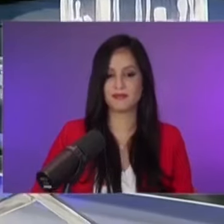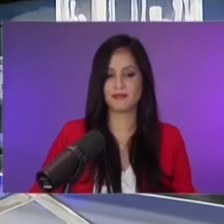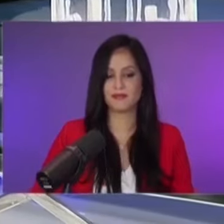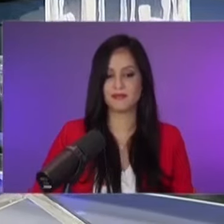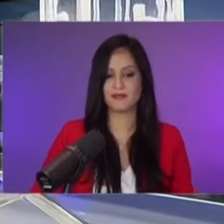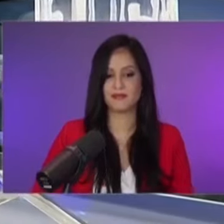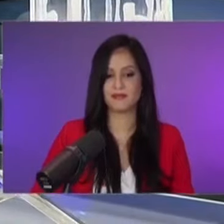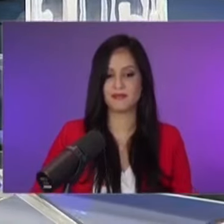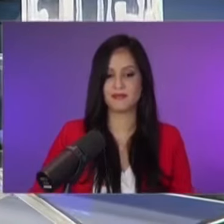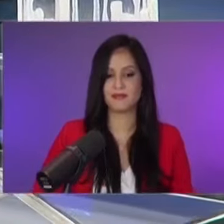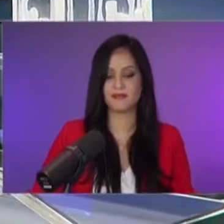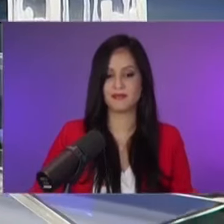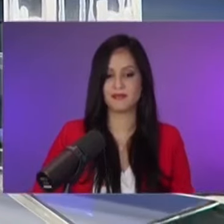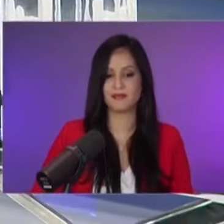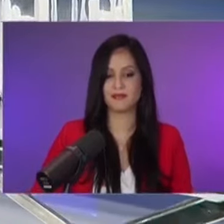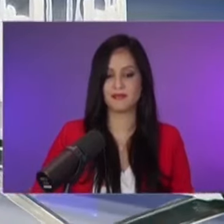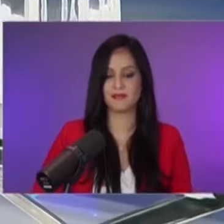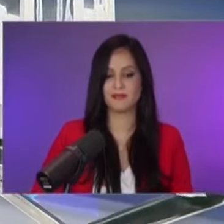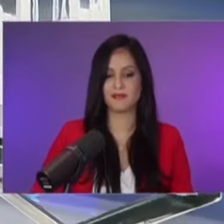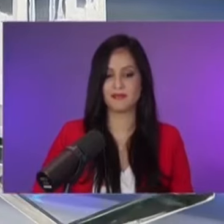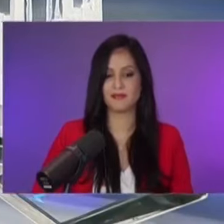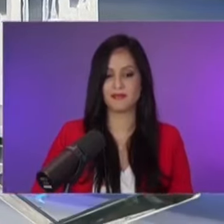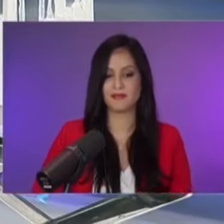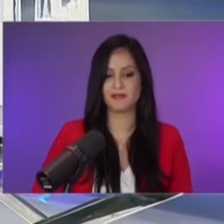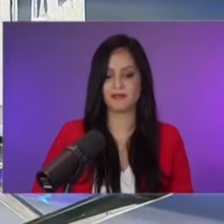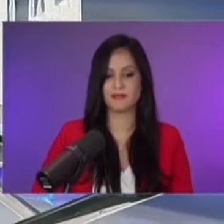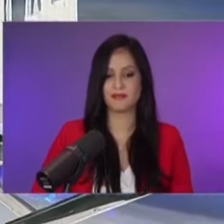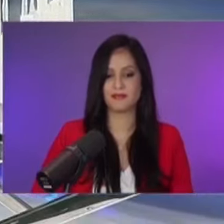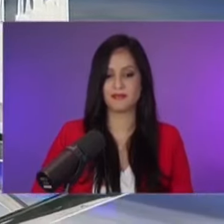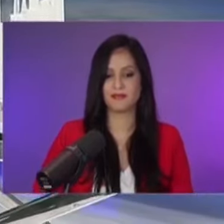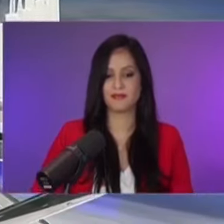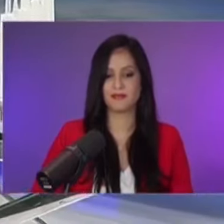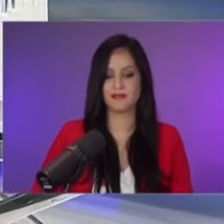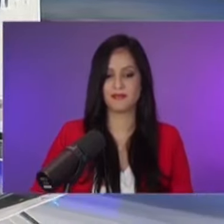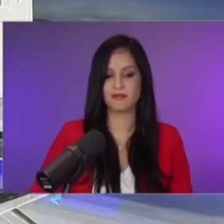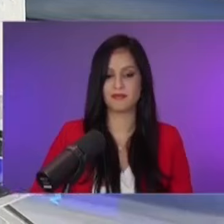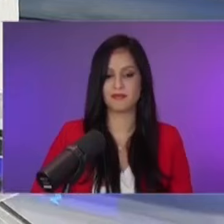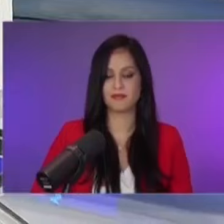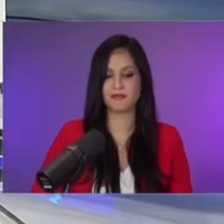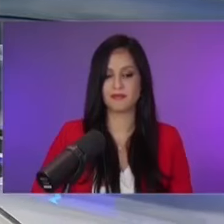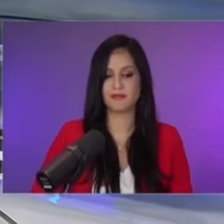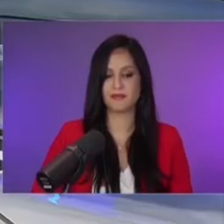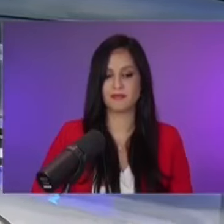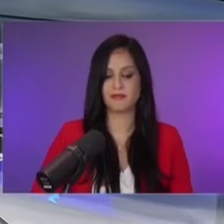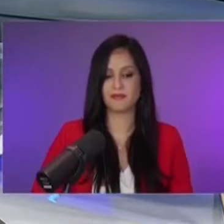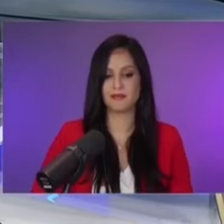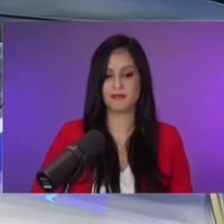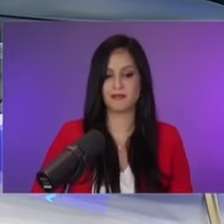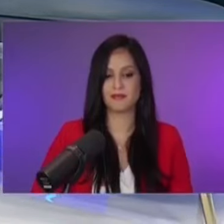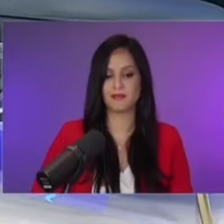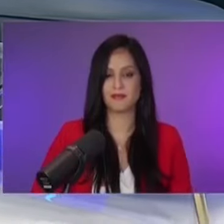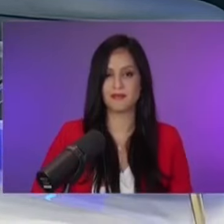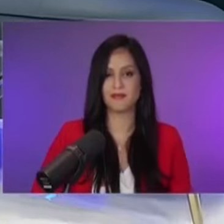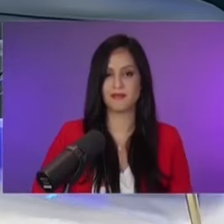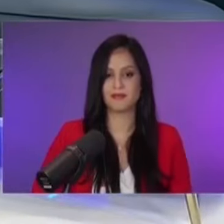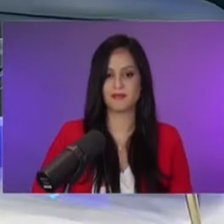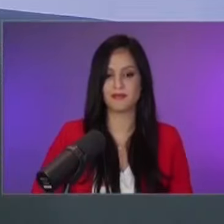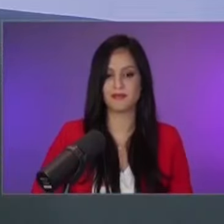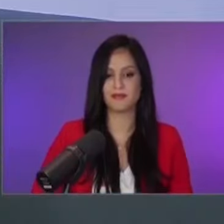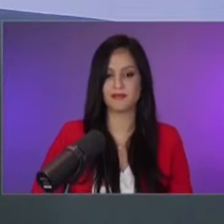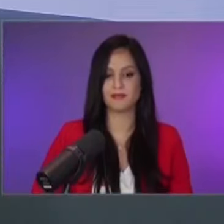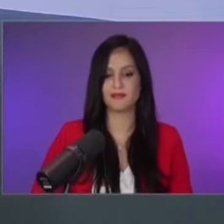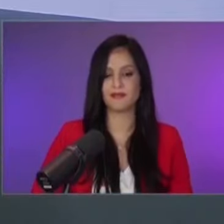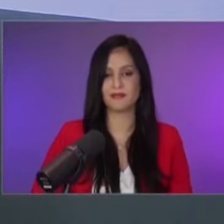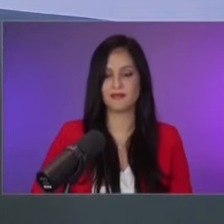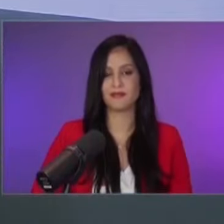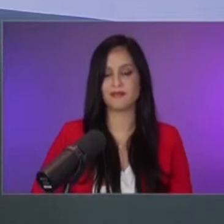buena introducción del tema baita Cabo Rojo pedernales porque ya eso le da familiaridad a la sociedad